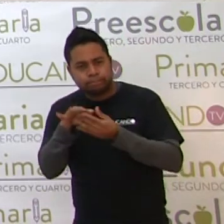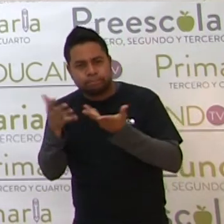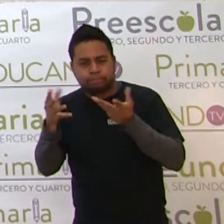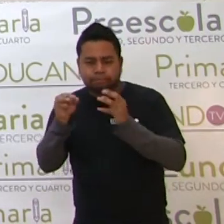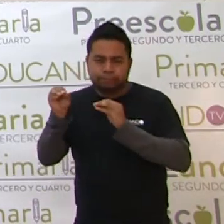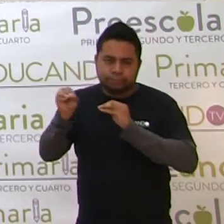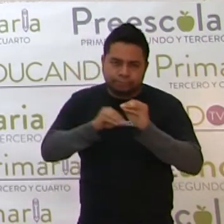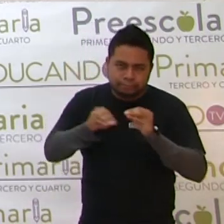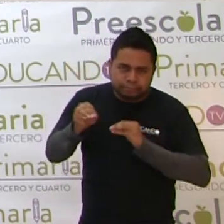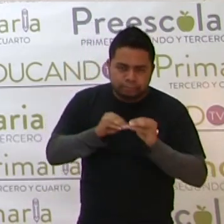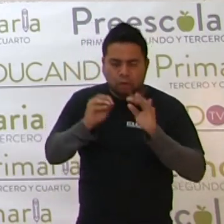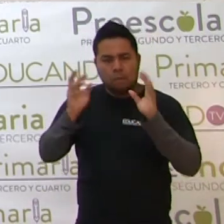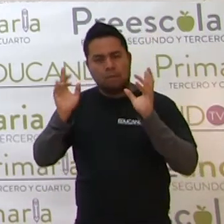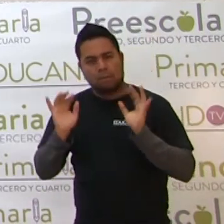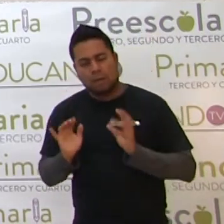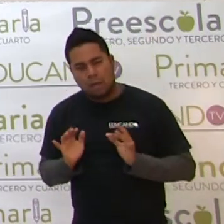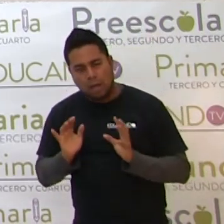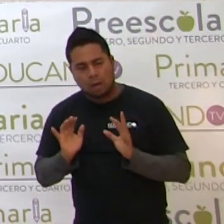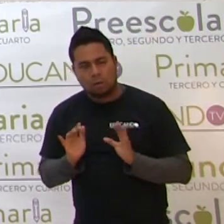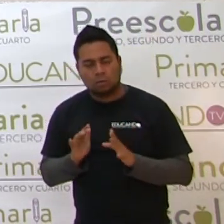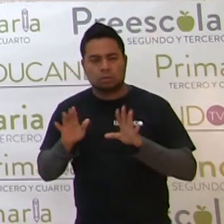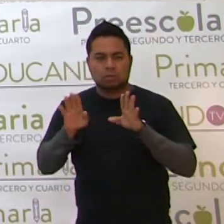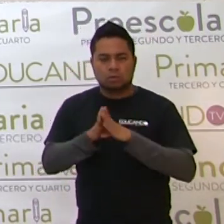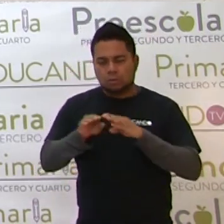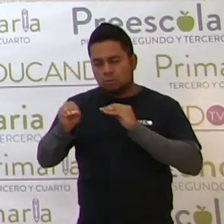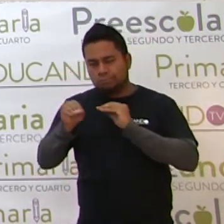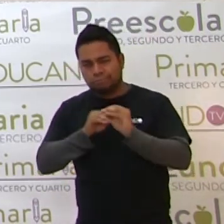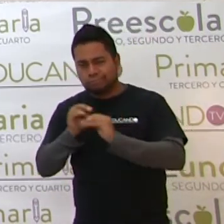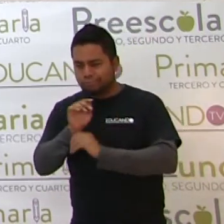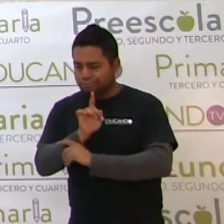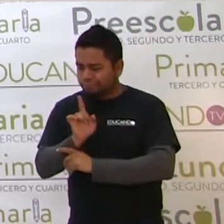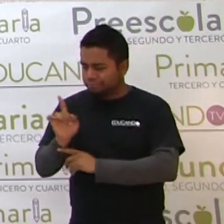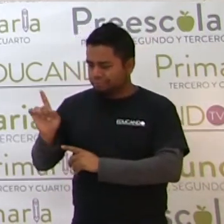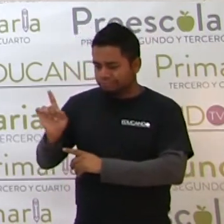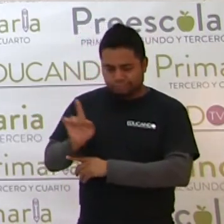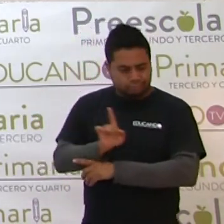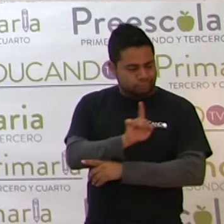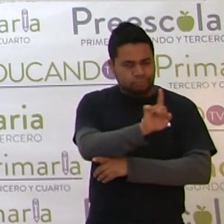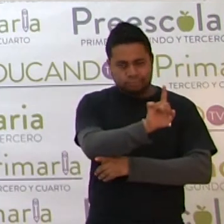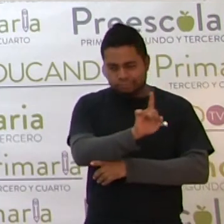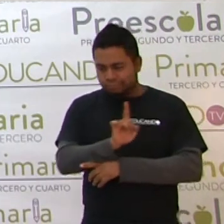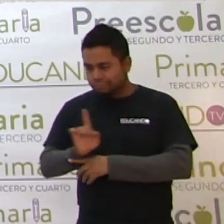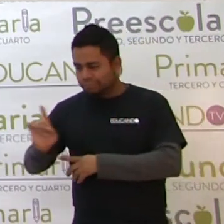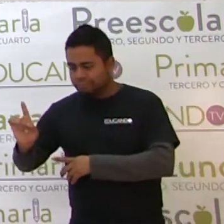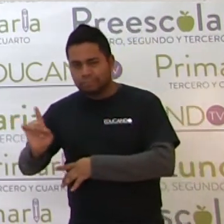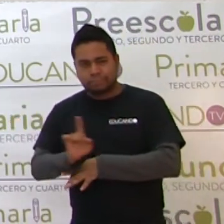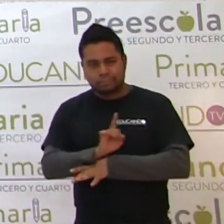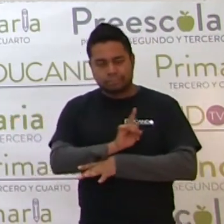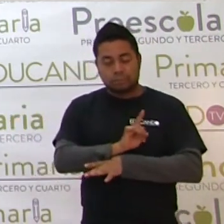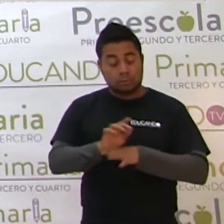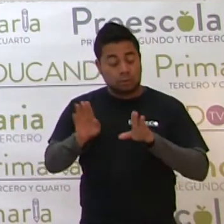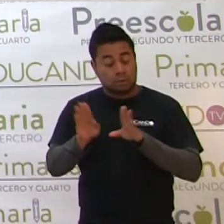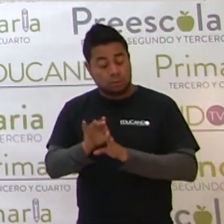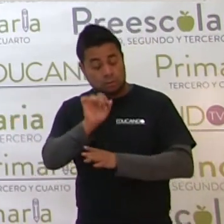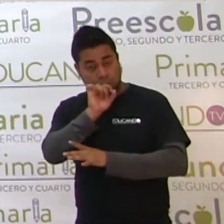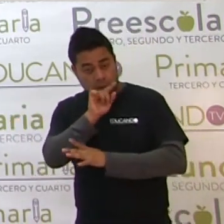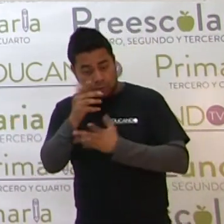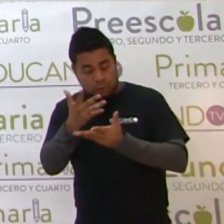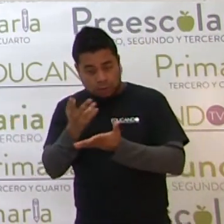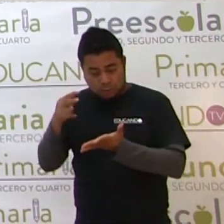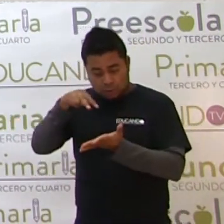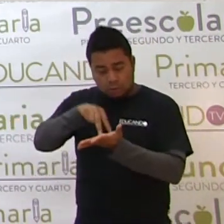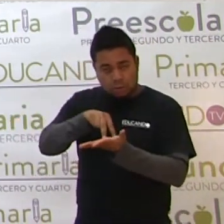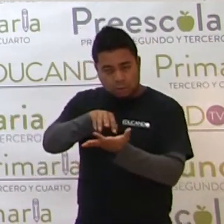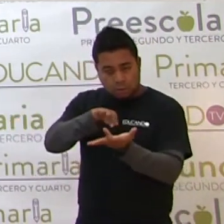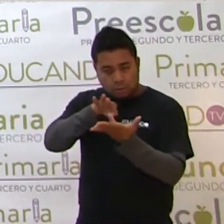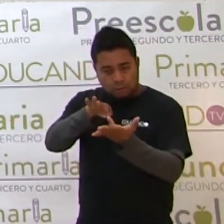movimientos de nuestras manos, cómo nos vamos moviendo a lo largo de nuestro espacio y cómo podemos pararnos